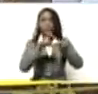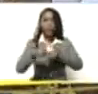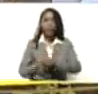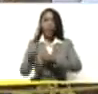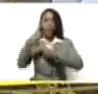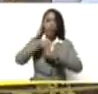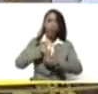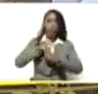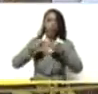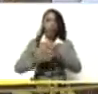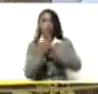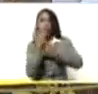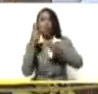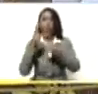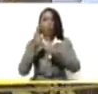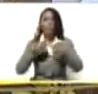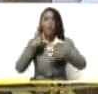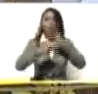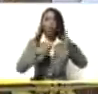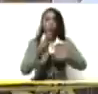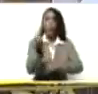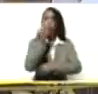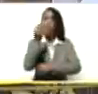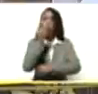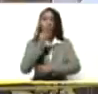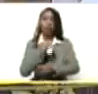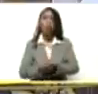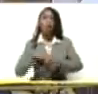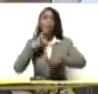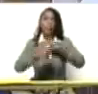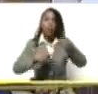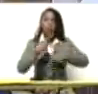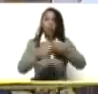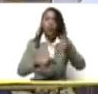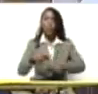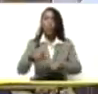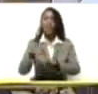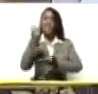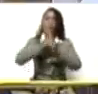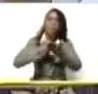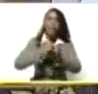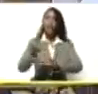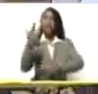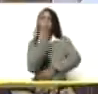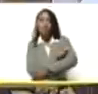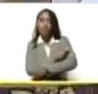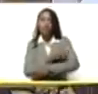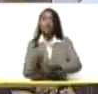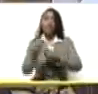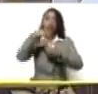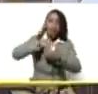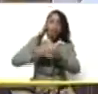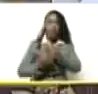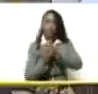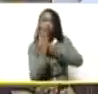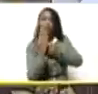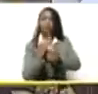de producción de alimentos de producción de fármacos medicinas vacunas intra alba